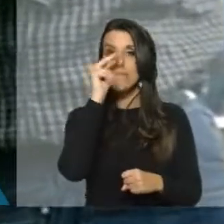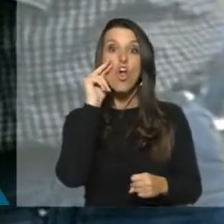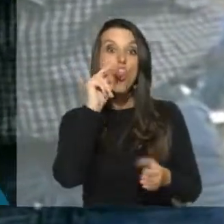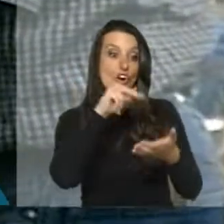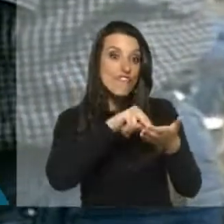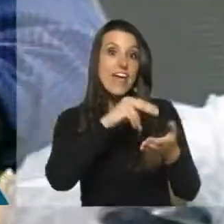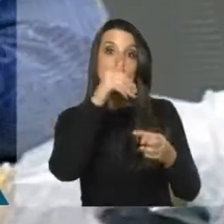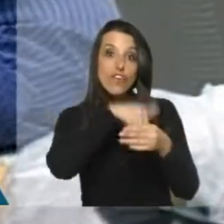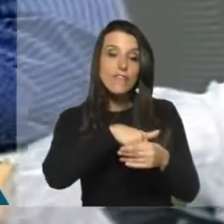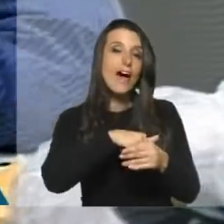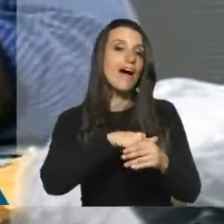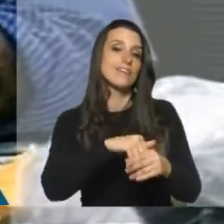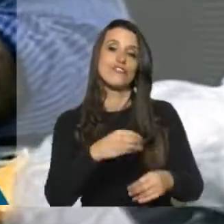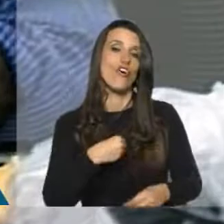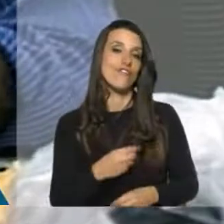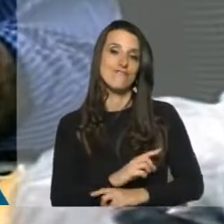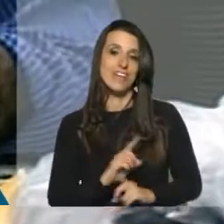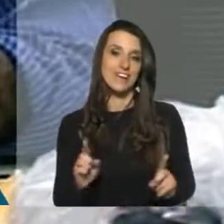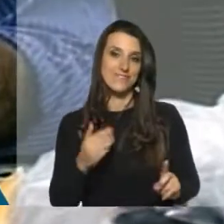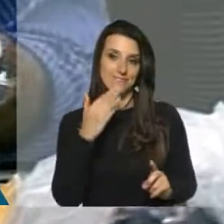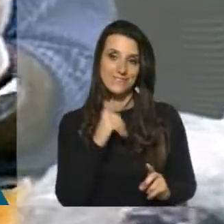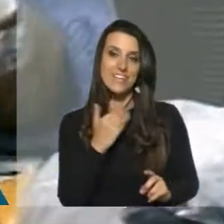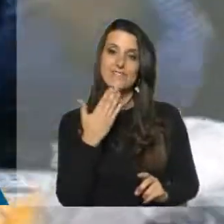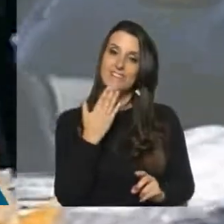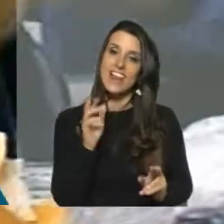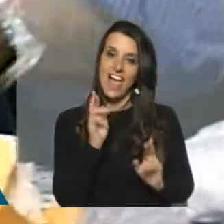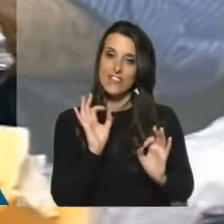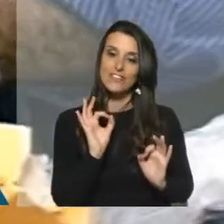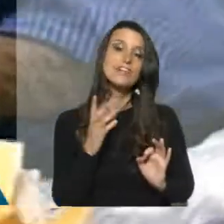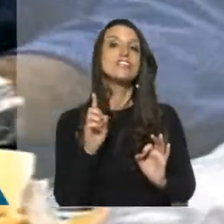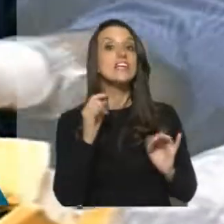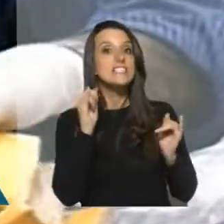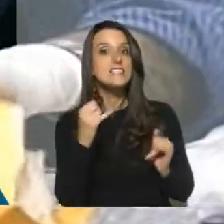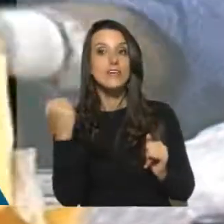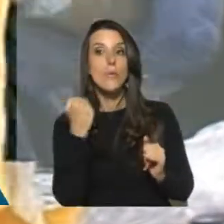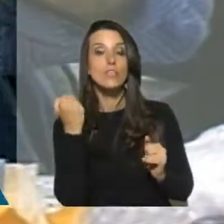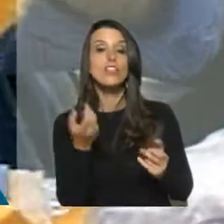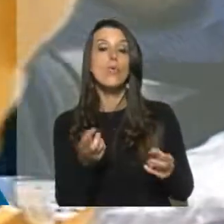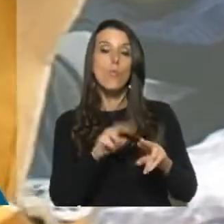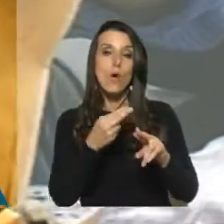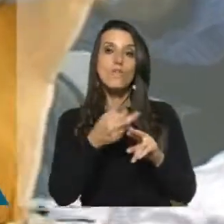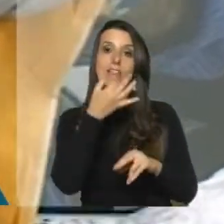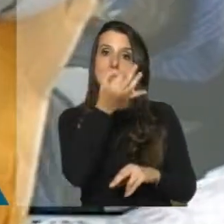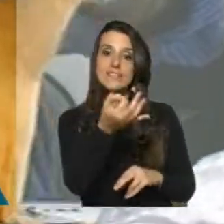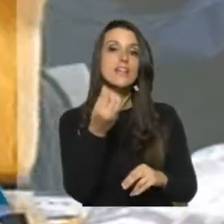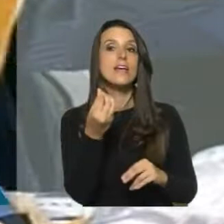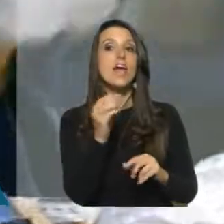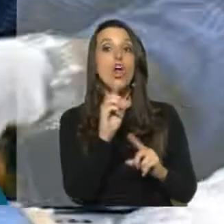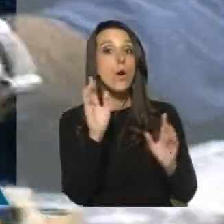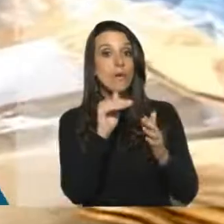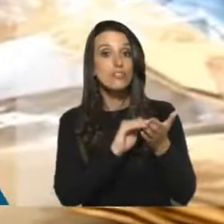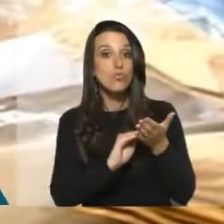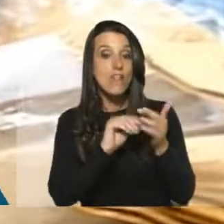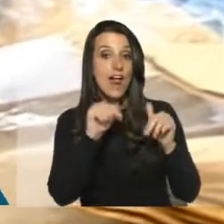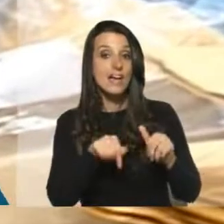votado, no nos queda una sensación rara. Lo que sí es importante y lo volvimos a remarcar que si no se puede solucionar